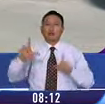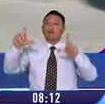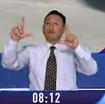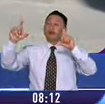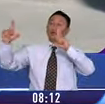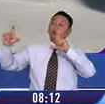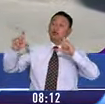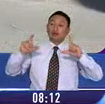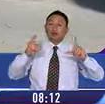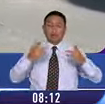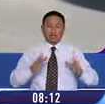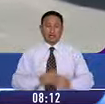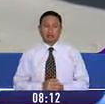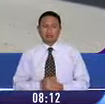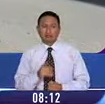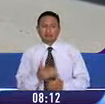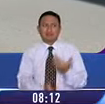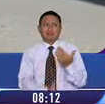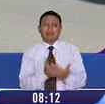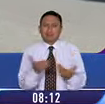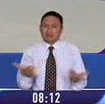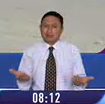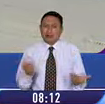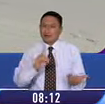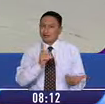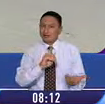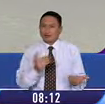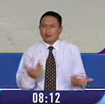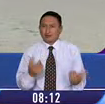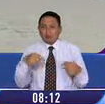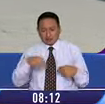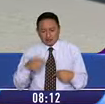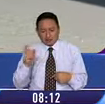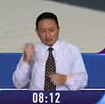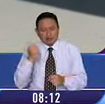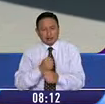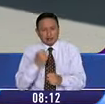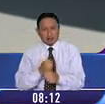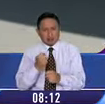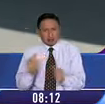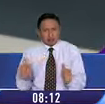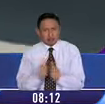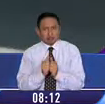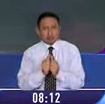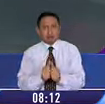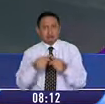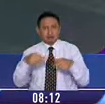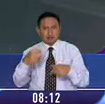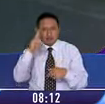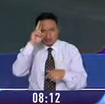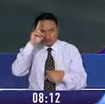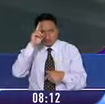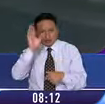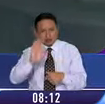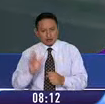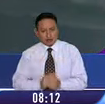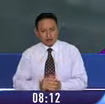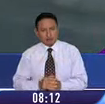nada más y ganan facilito. Eso no debe ser así. Hay que trabajar justamente, no ser así de esa manera.